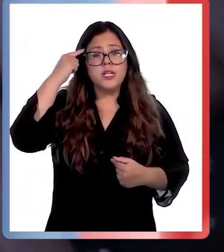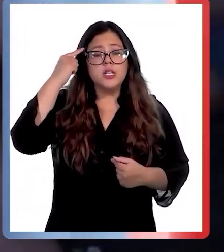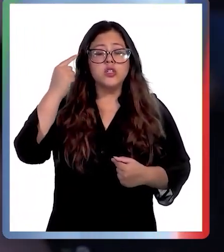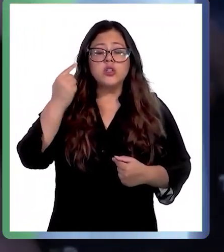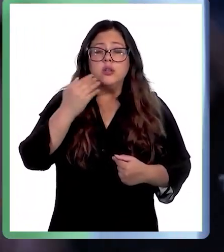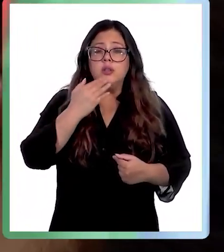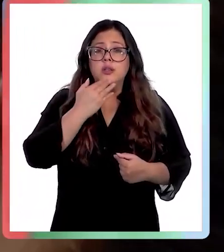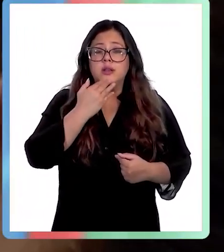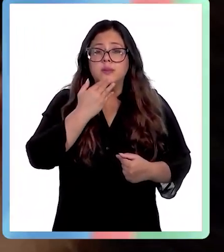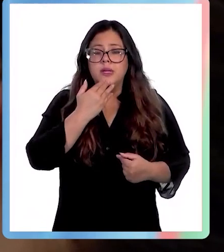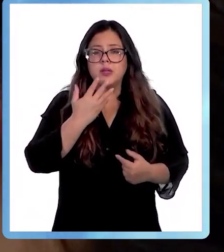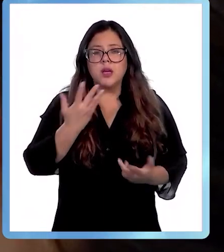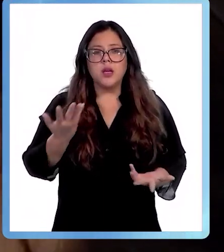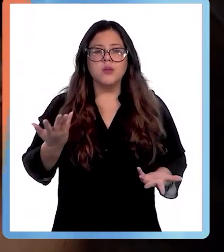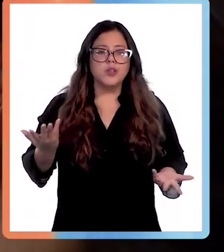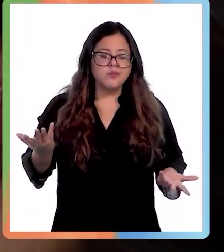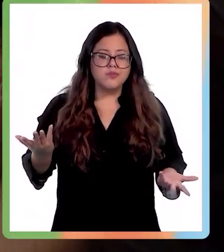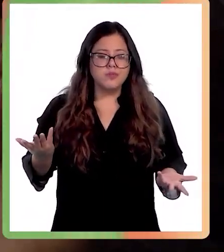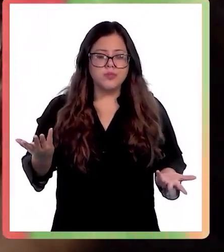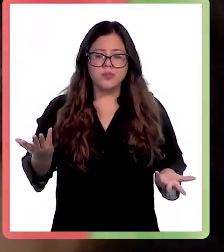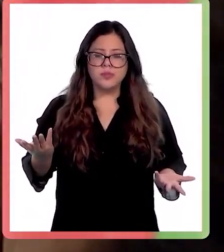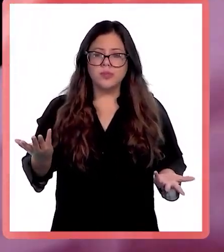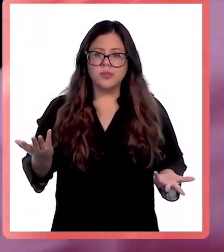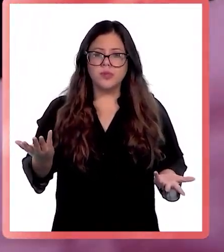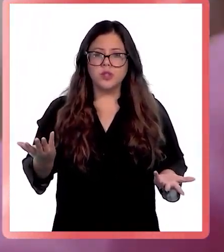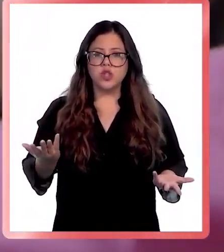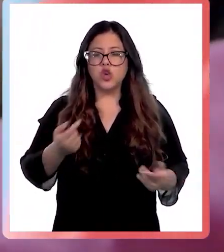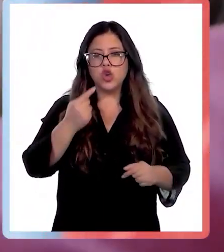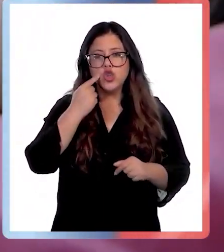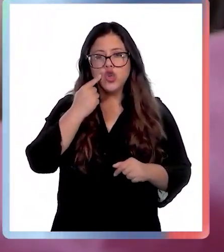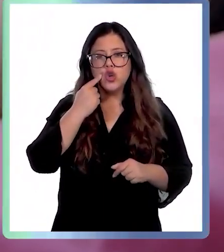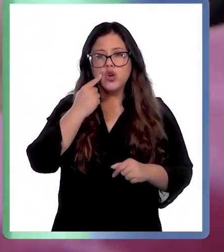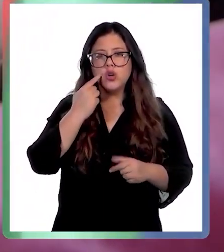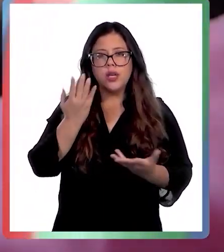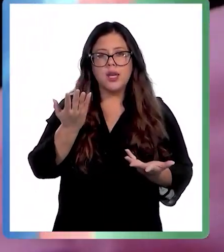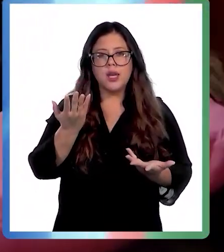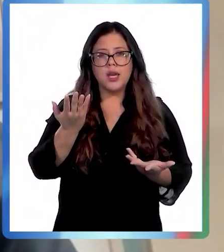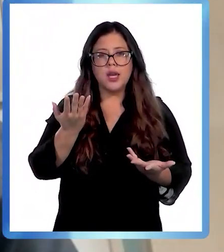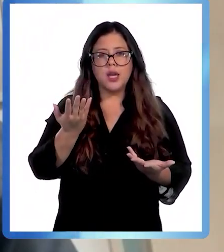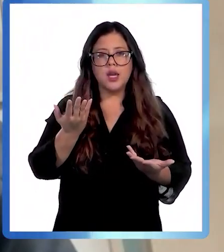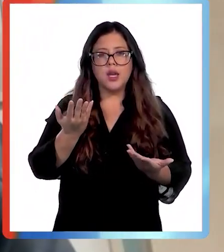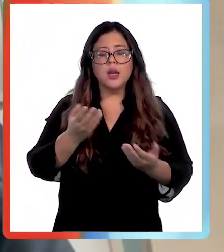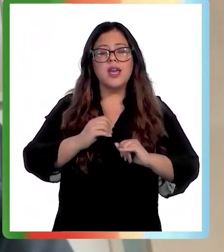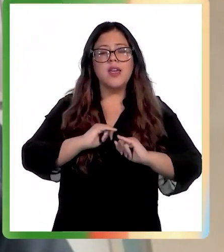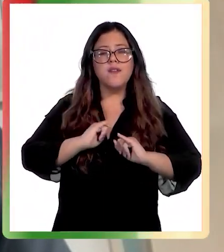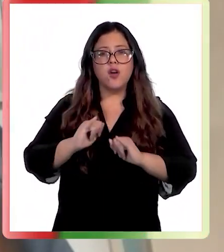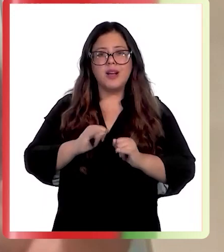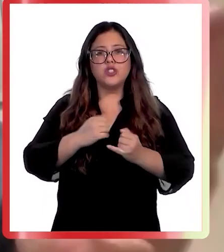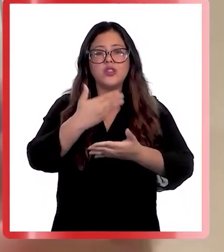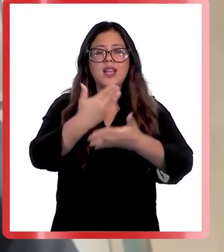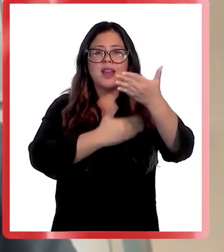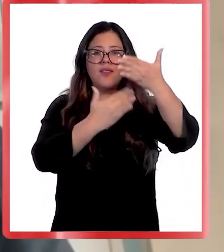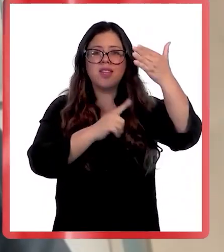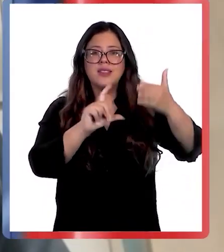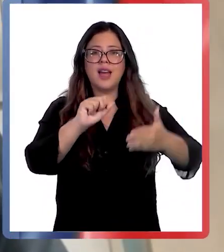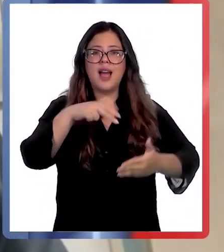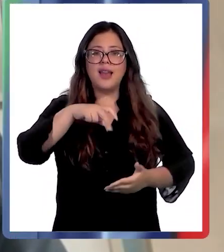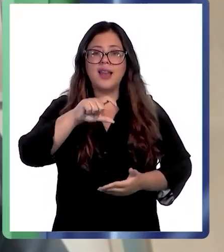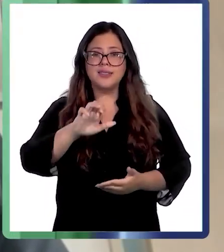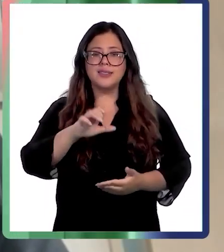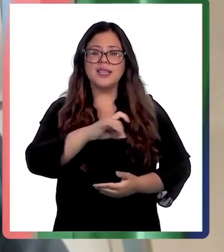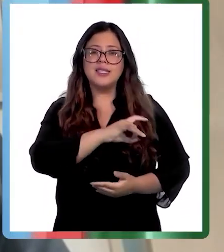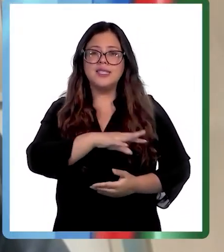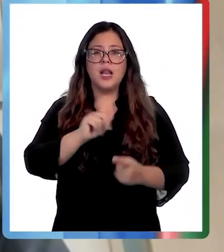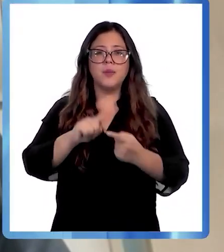un lado, mira, yo creo que yo veo, y hablamos del informe de la revista Lancet, que Chile participó, y